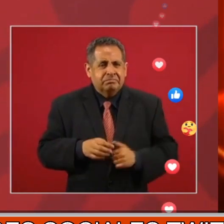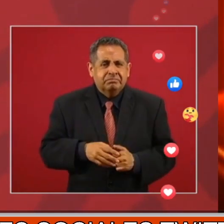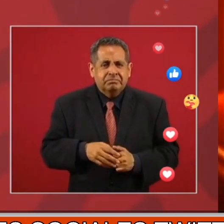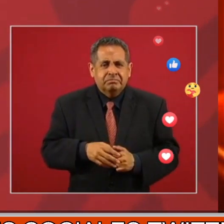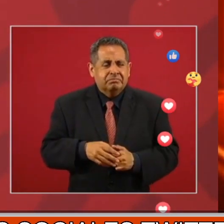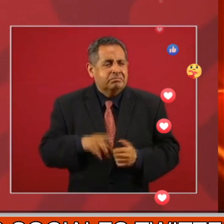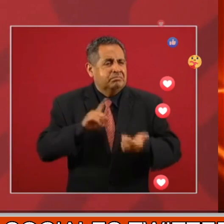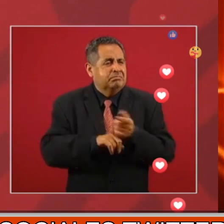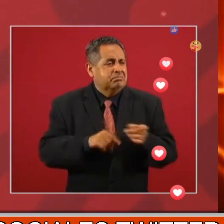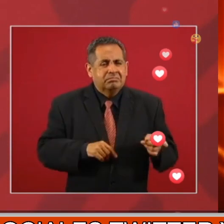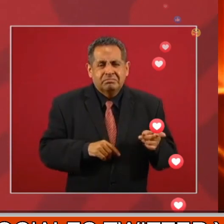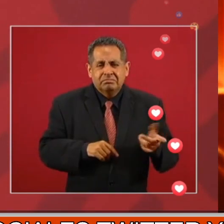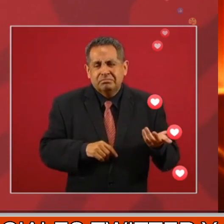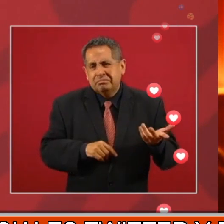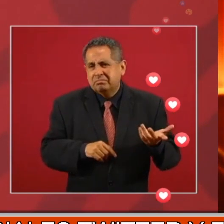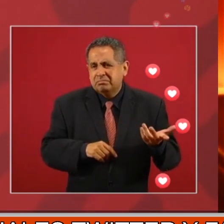de los